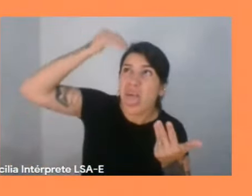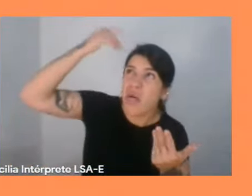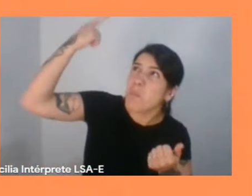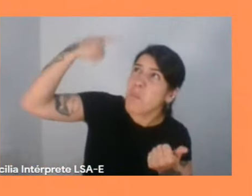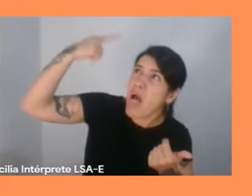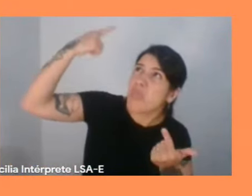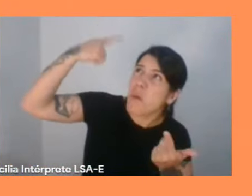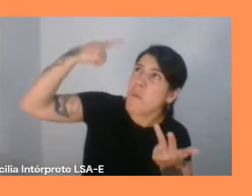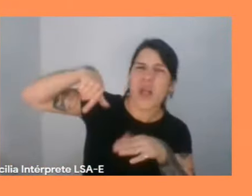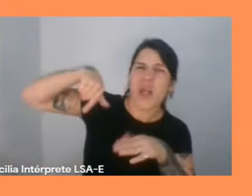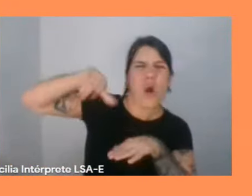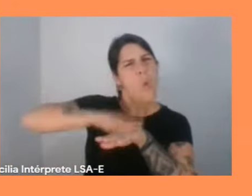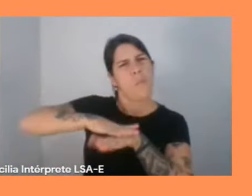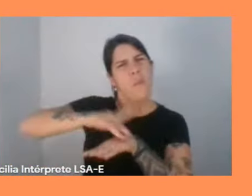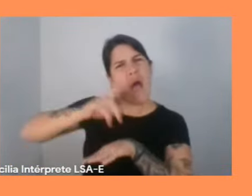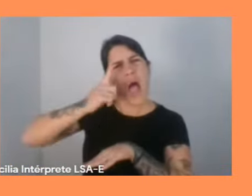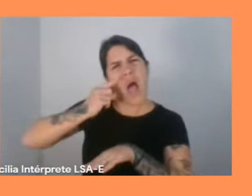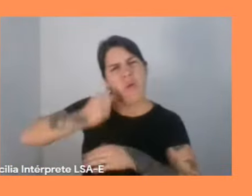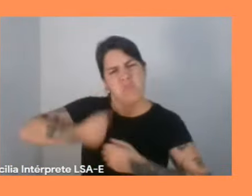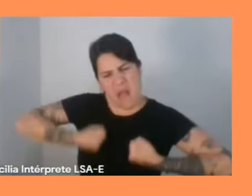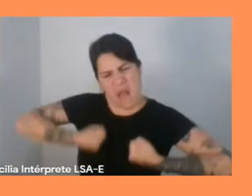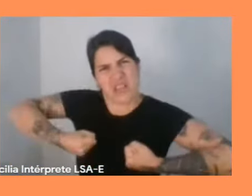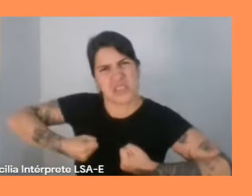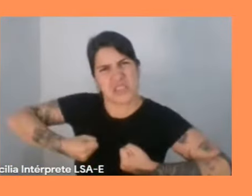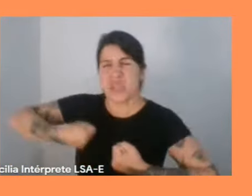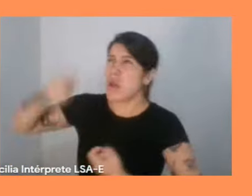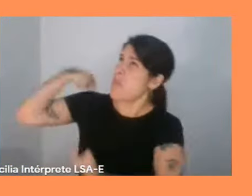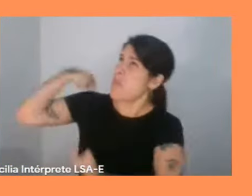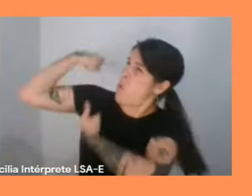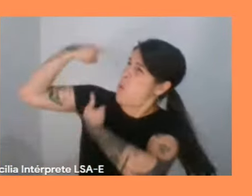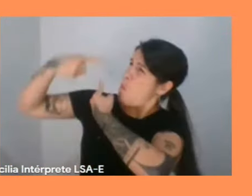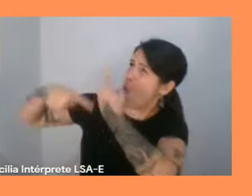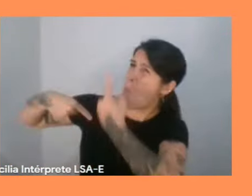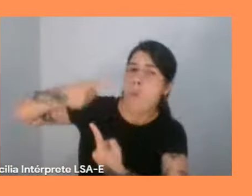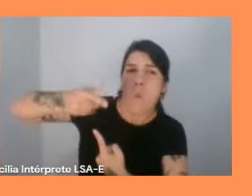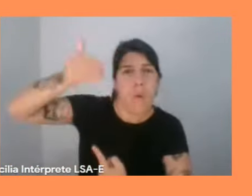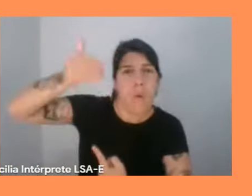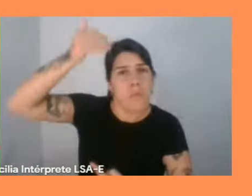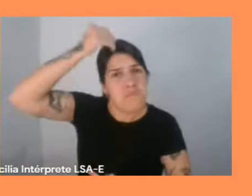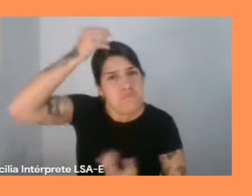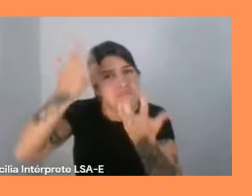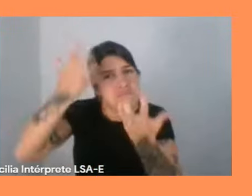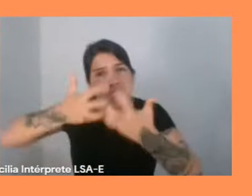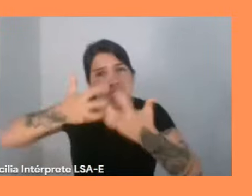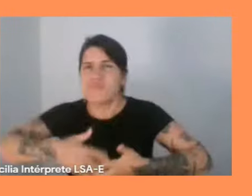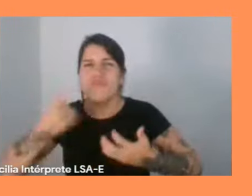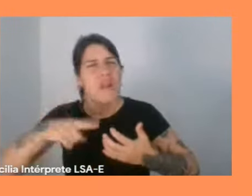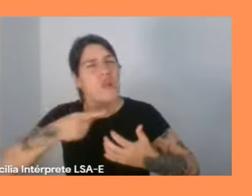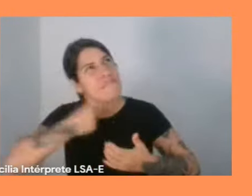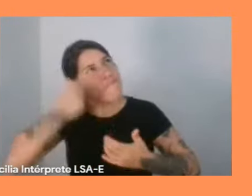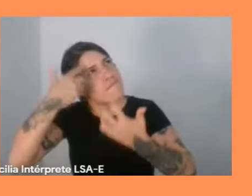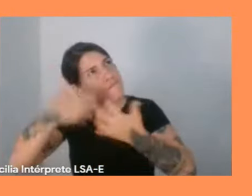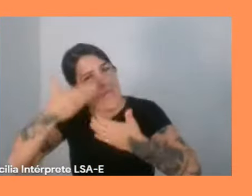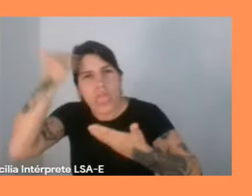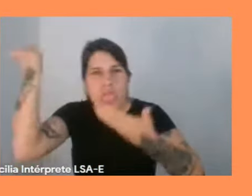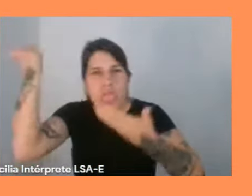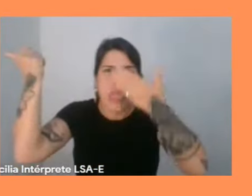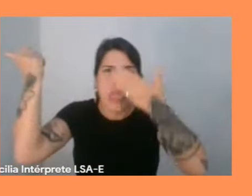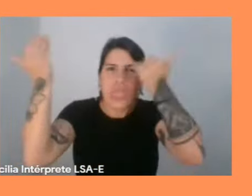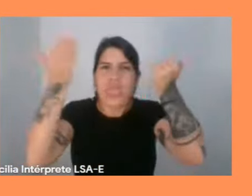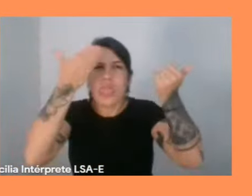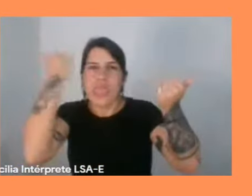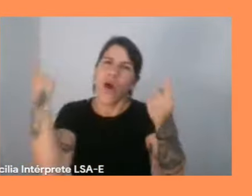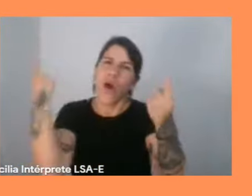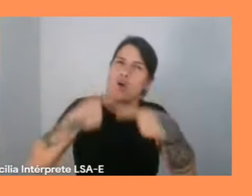ofrece herramientas para poder revisar con qué presiones y roles sociales hemos vivido y crecido, cómo